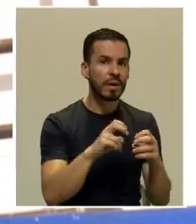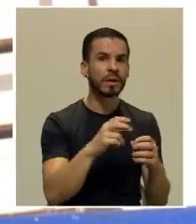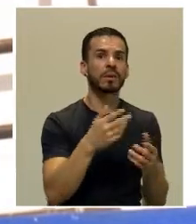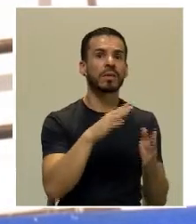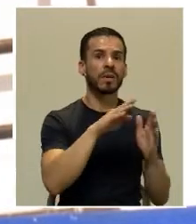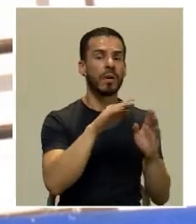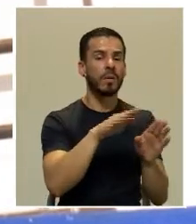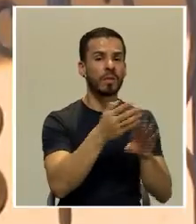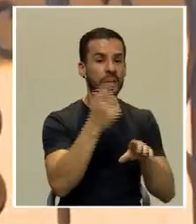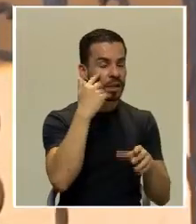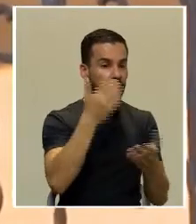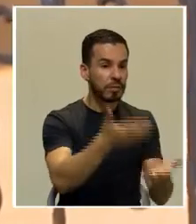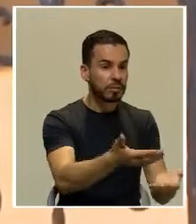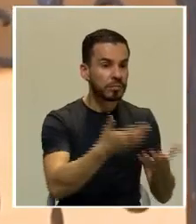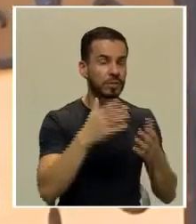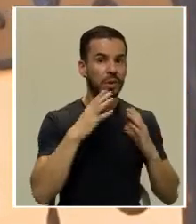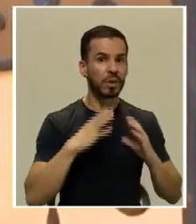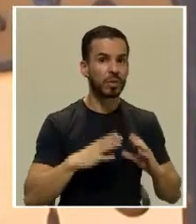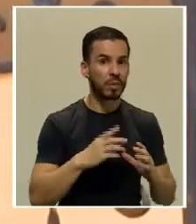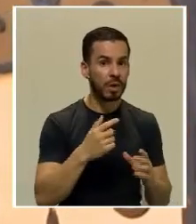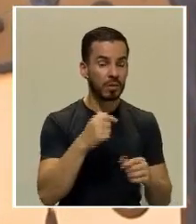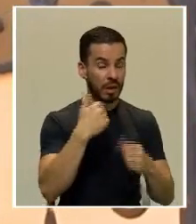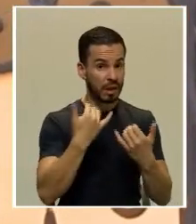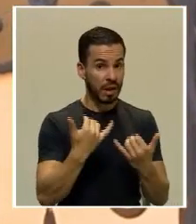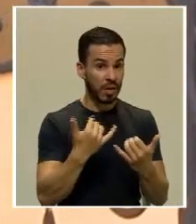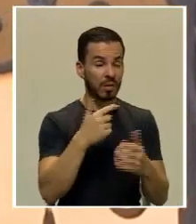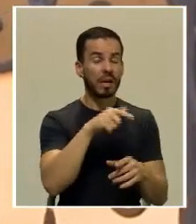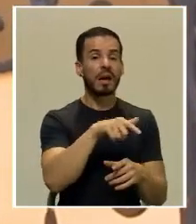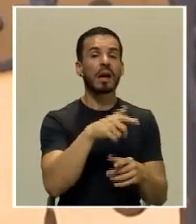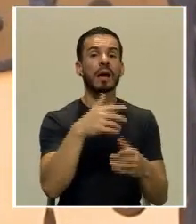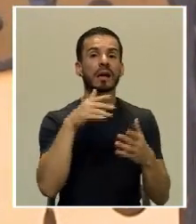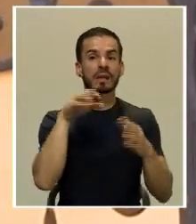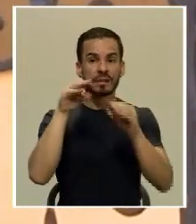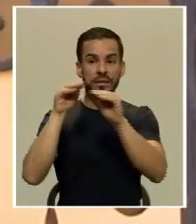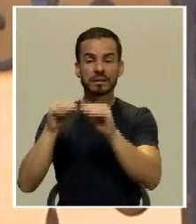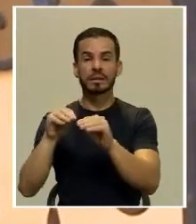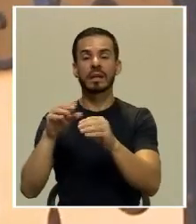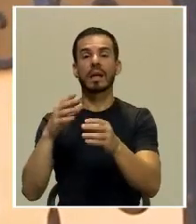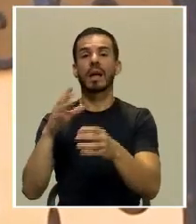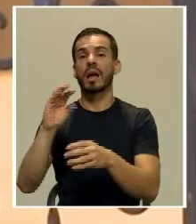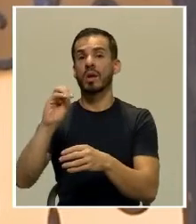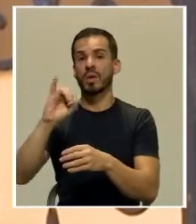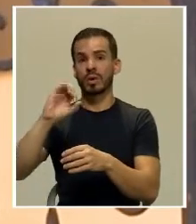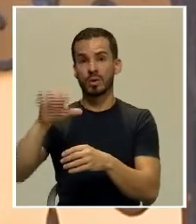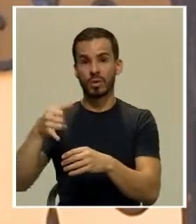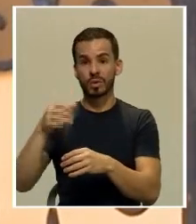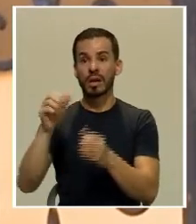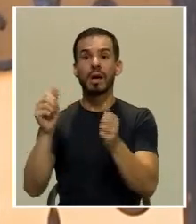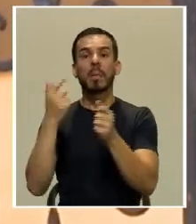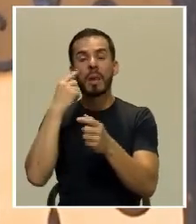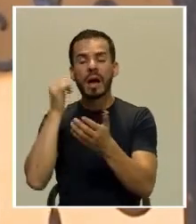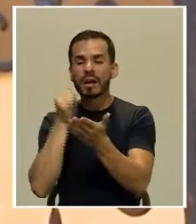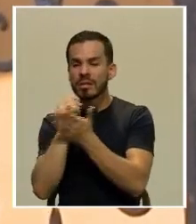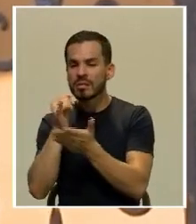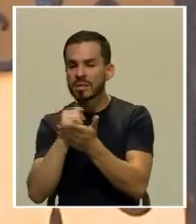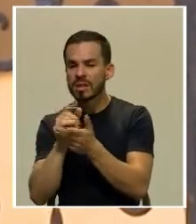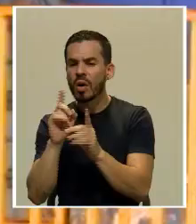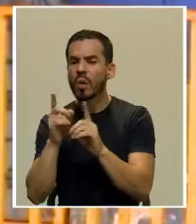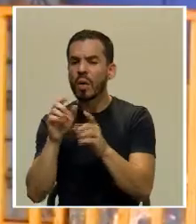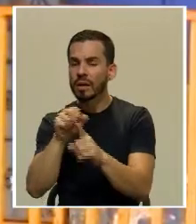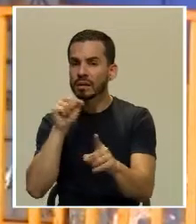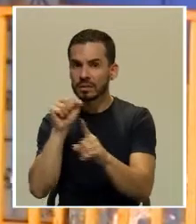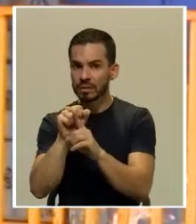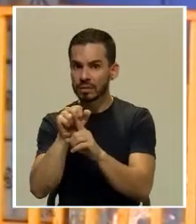estuvo a cargo del levantamiento del cuerpo. De momento, el caso se encuentra en el organismo de investigación judicial con el fin de indagar cuáles fueron